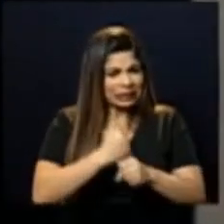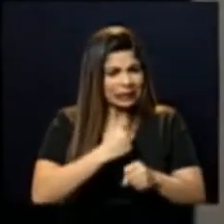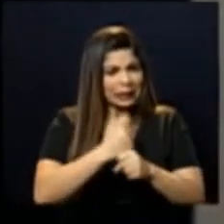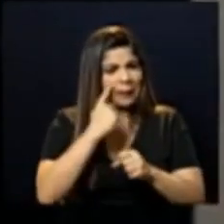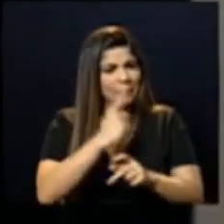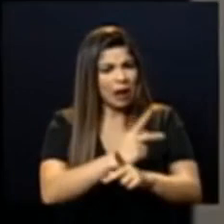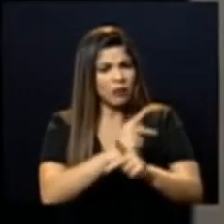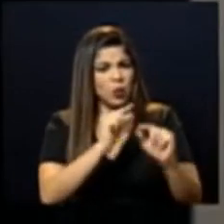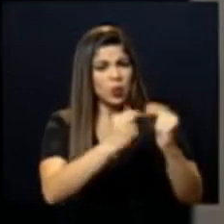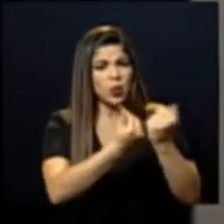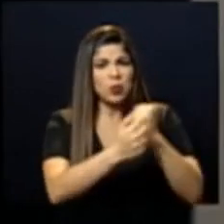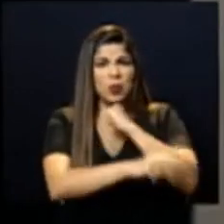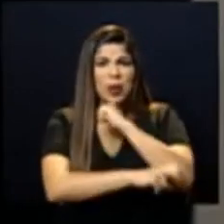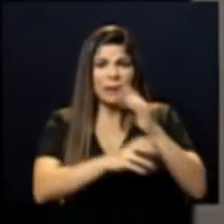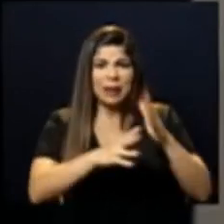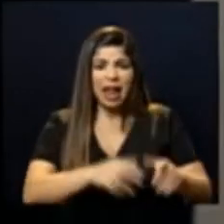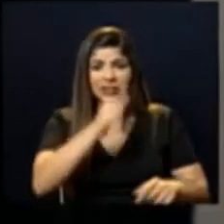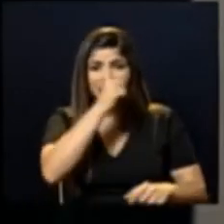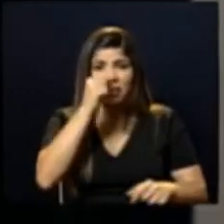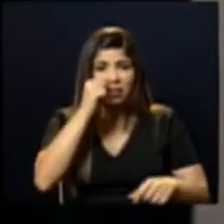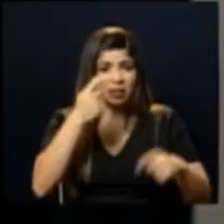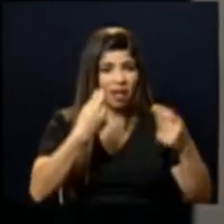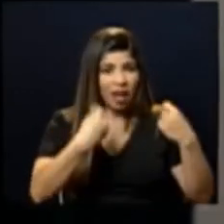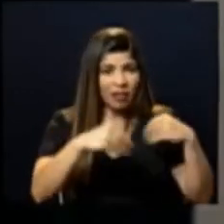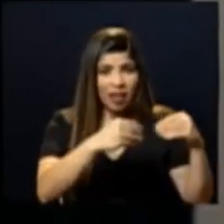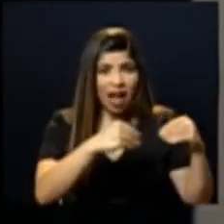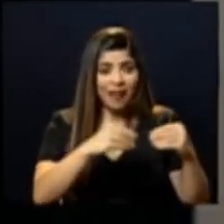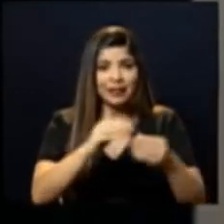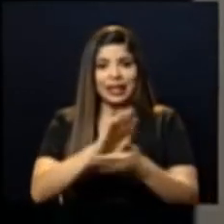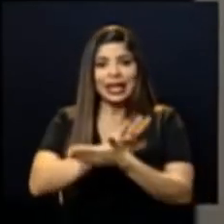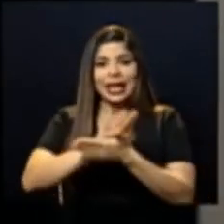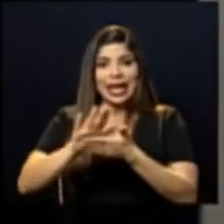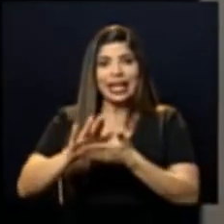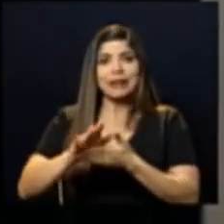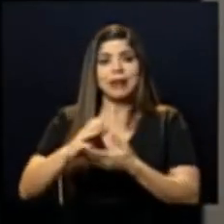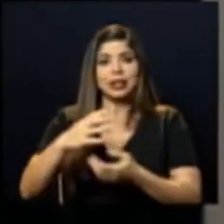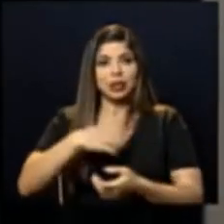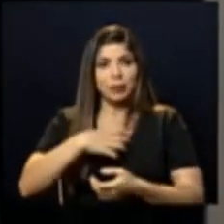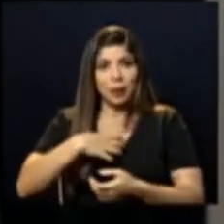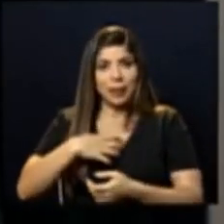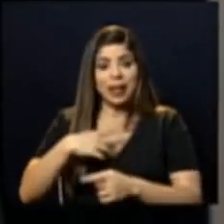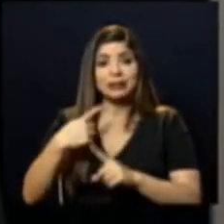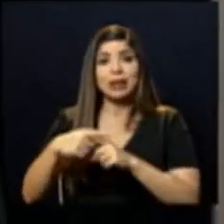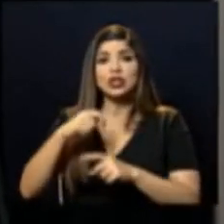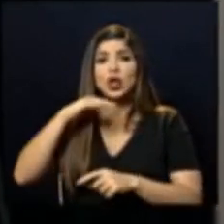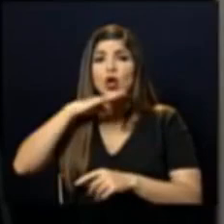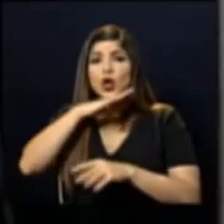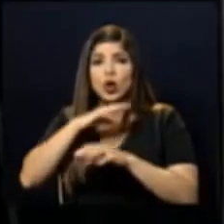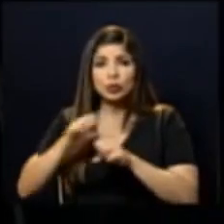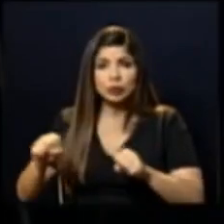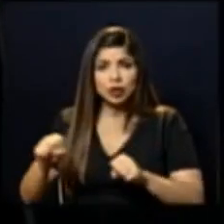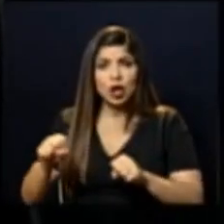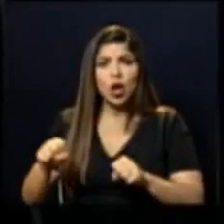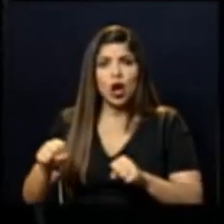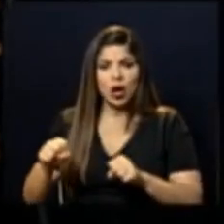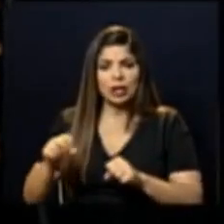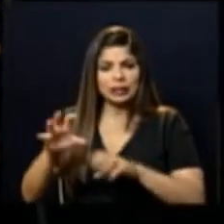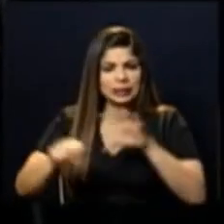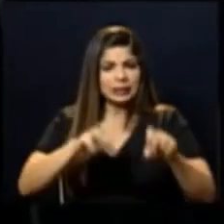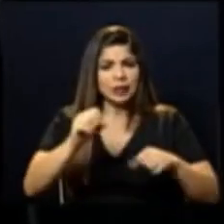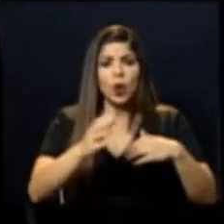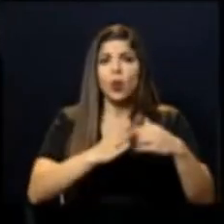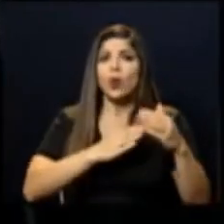crimen organizado, el narcotráfico, la legitimación de capitales y la corrupción en todos los